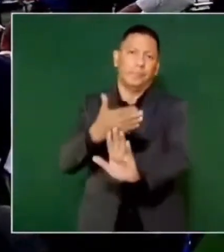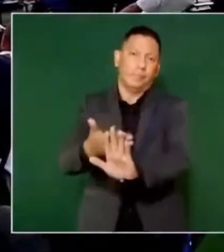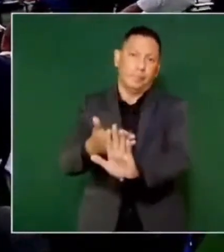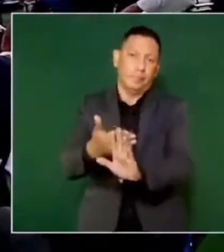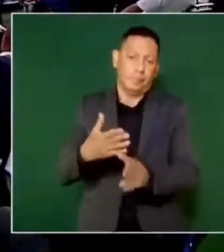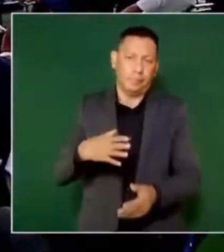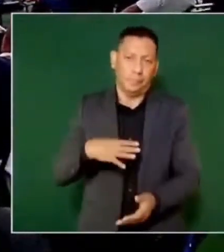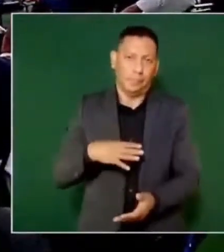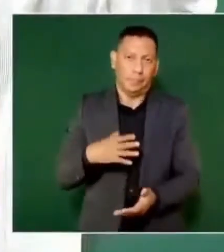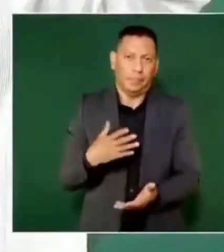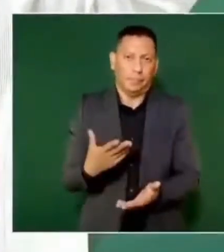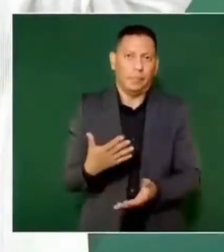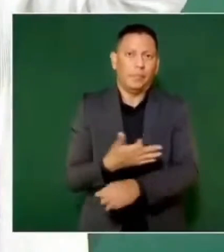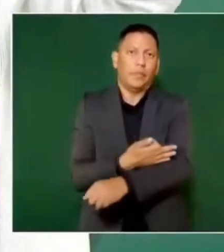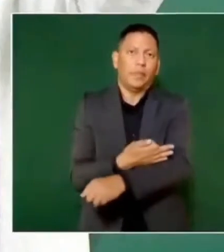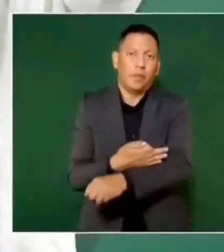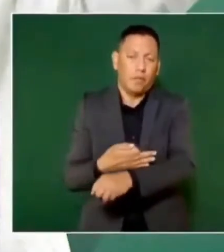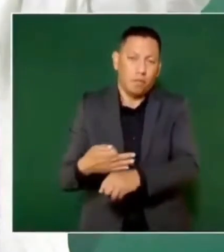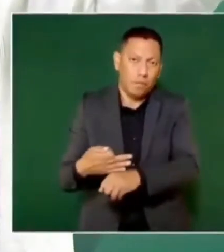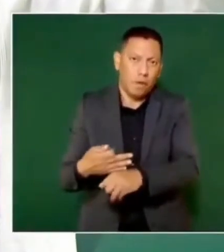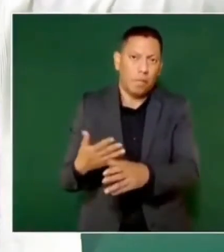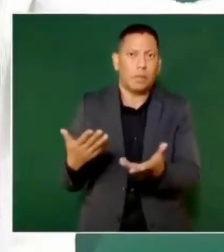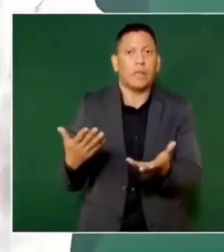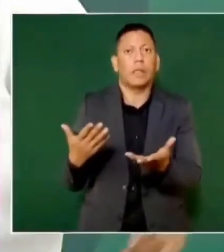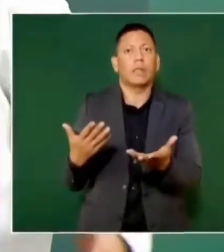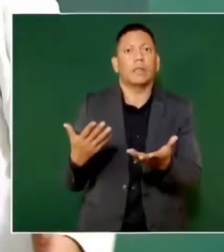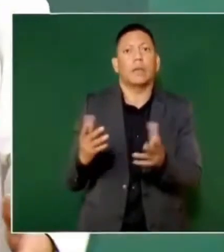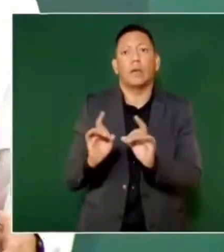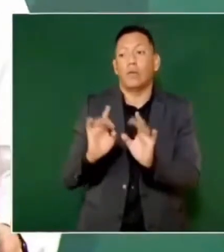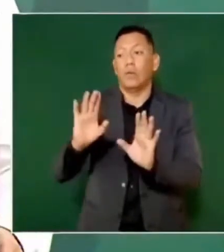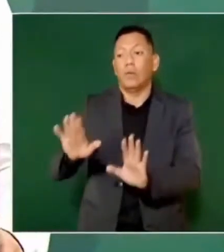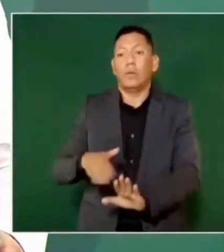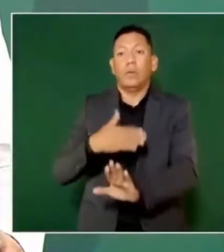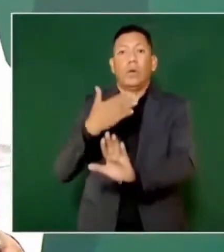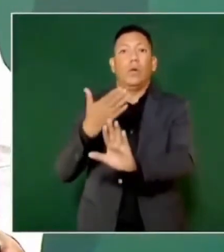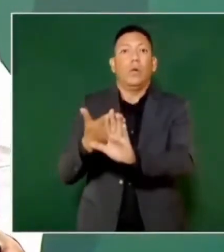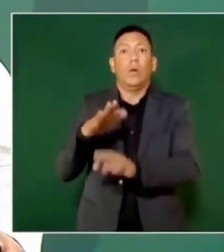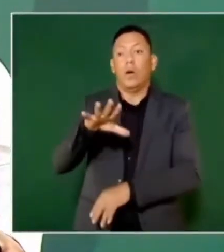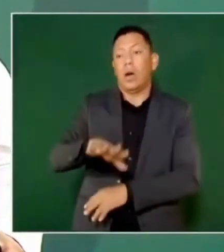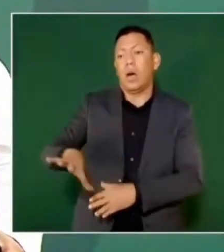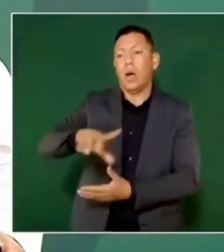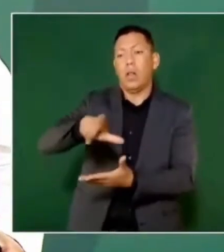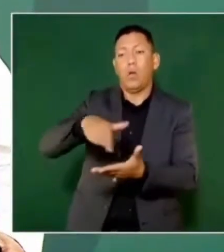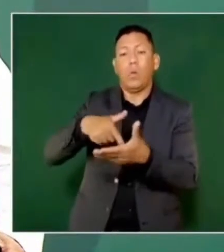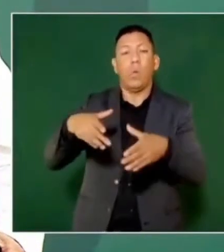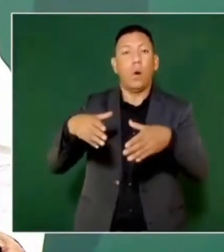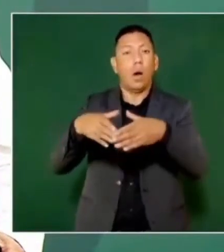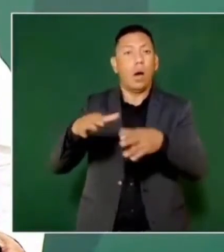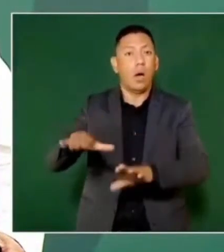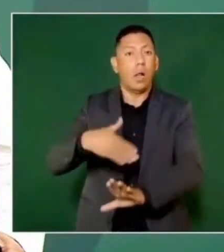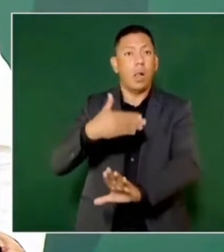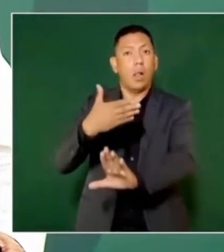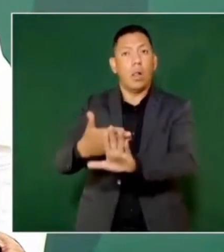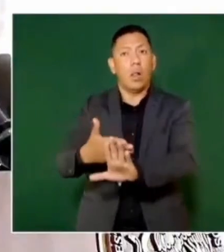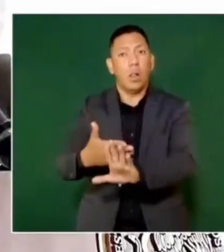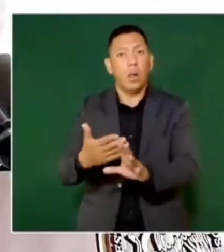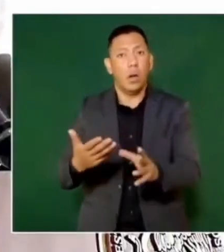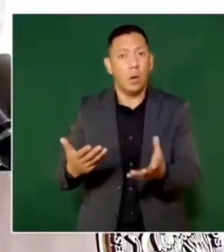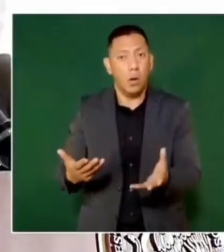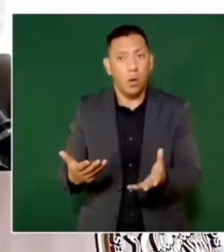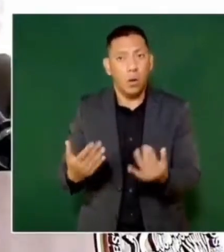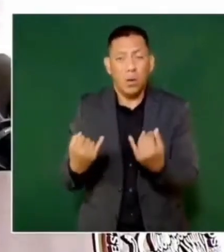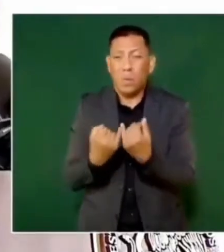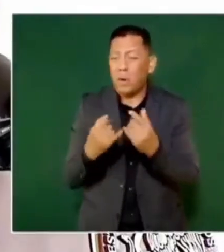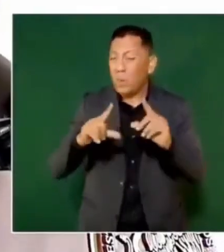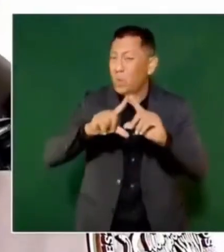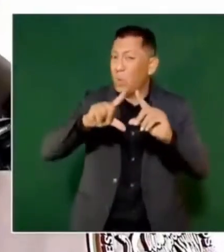a familias, que afectan a comunidades, que afectan a la